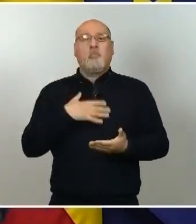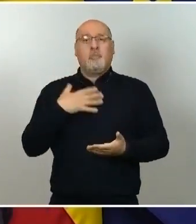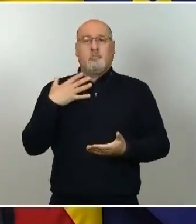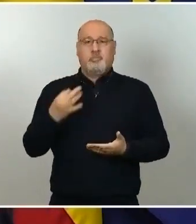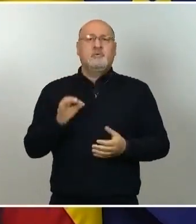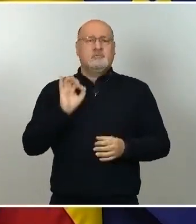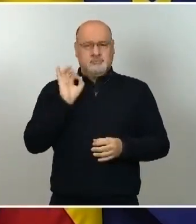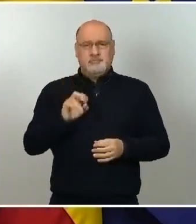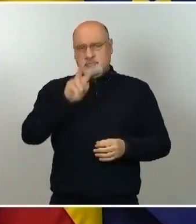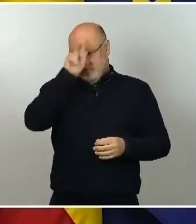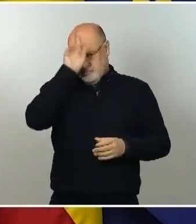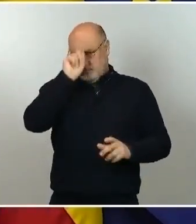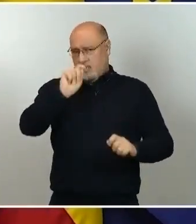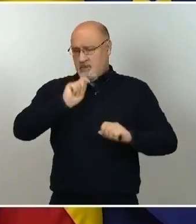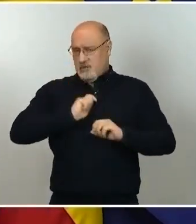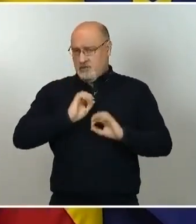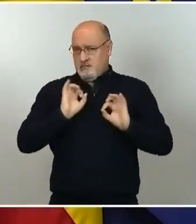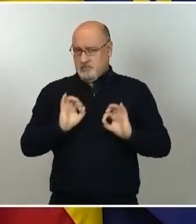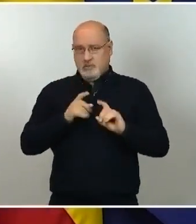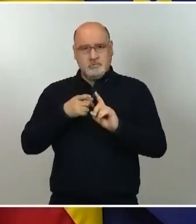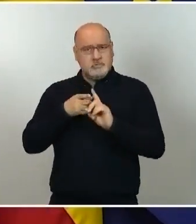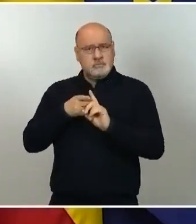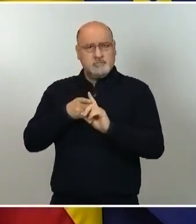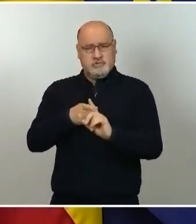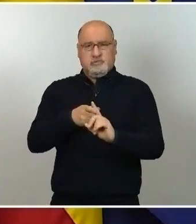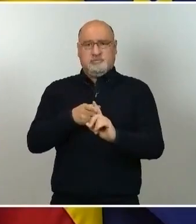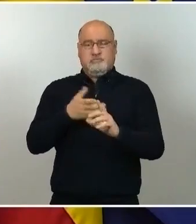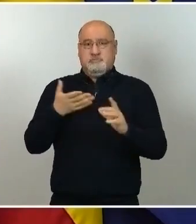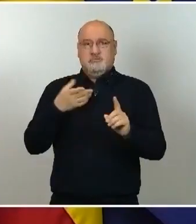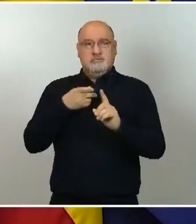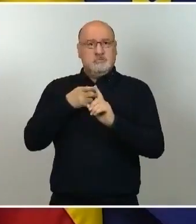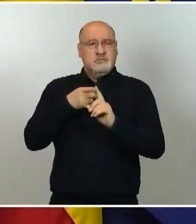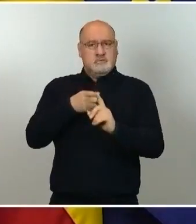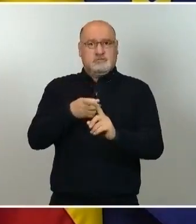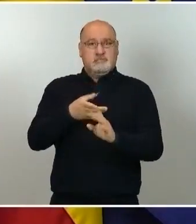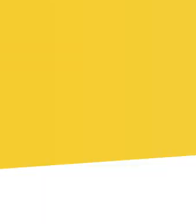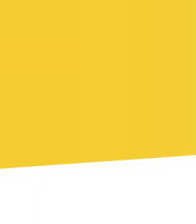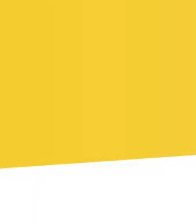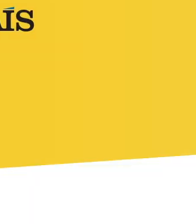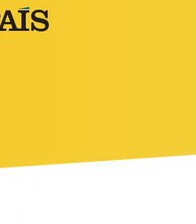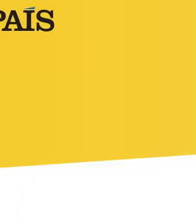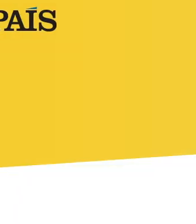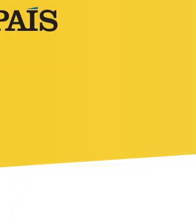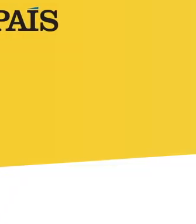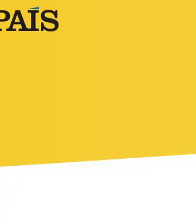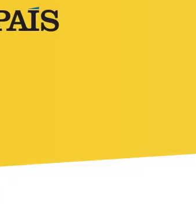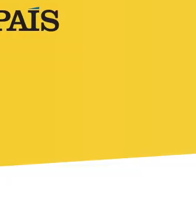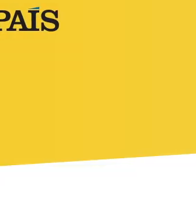preocuparnos y mantener la tensión que en los últimos días les estamos pidiendo a todos.